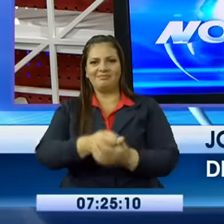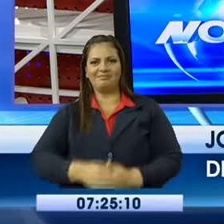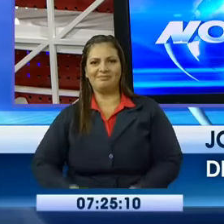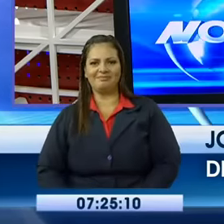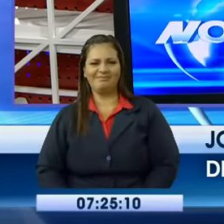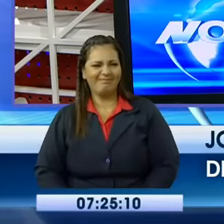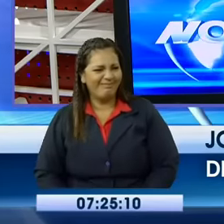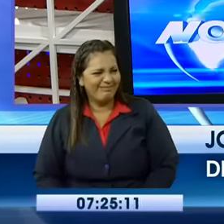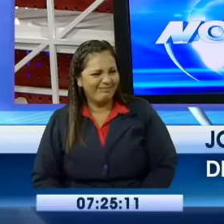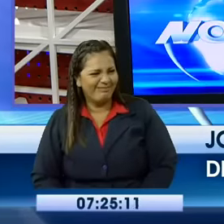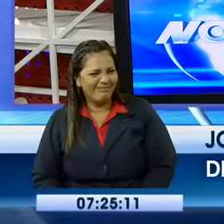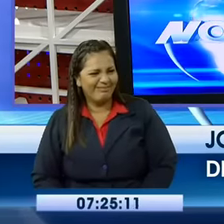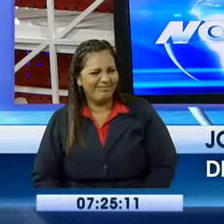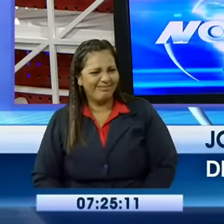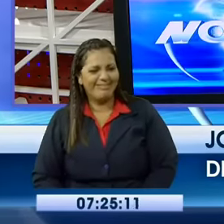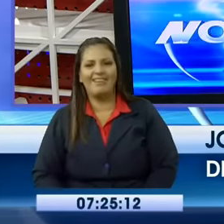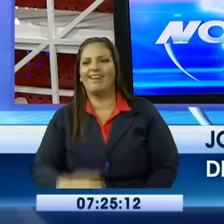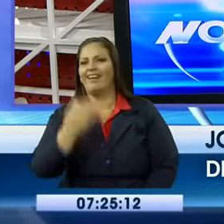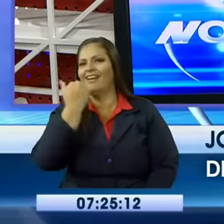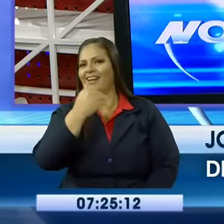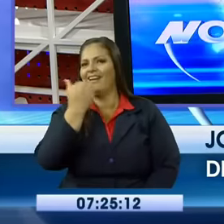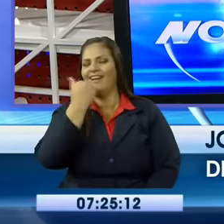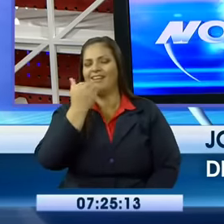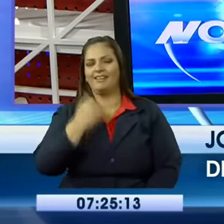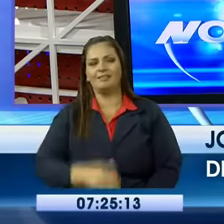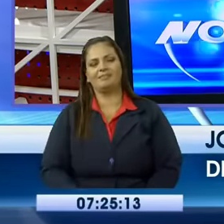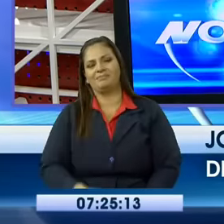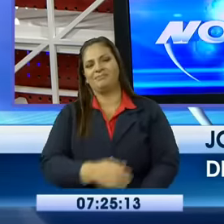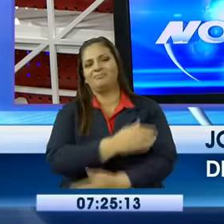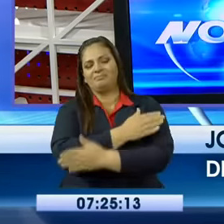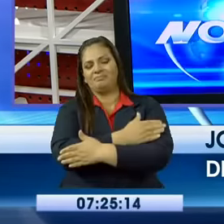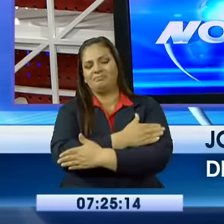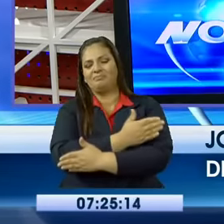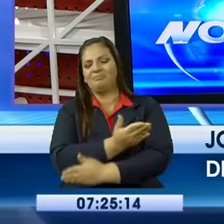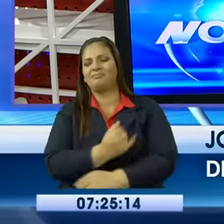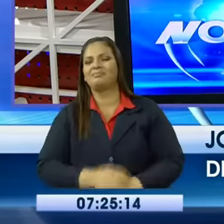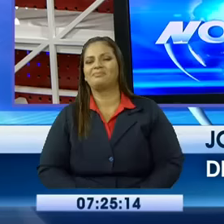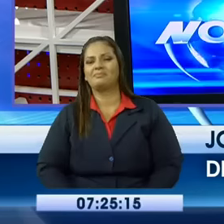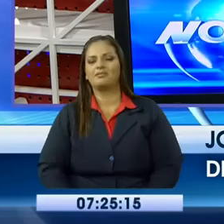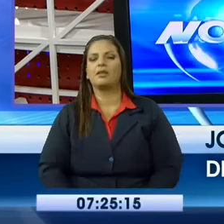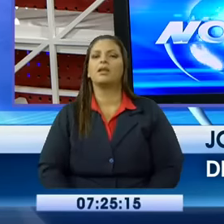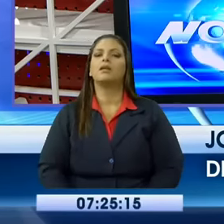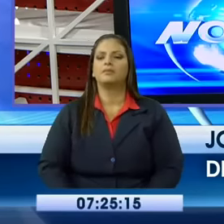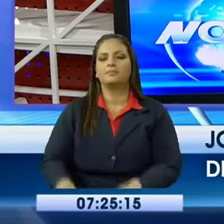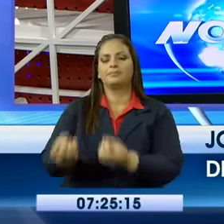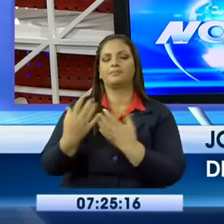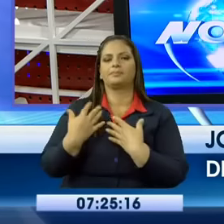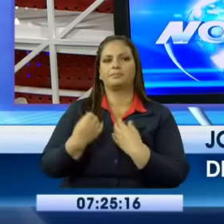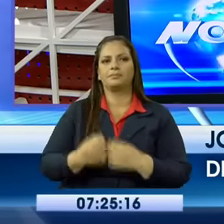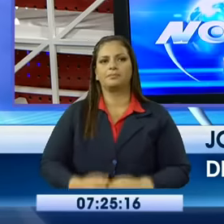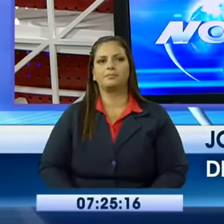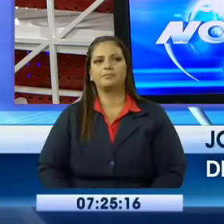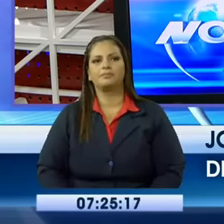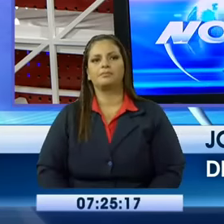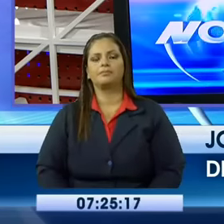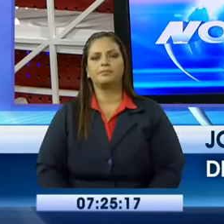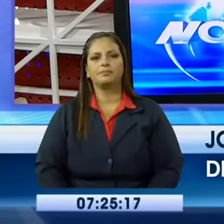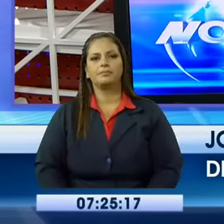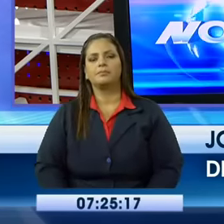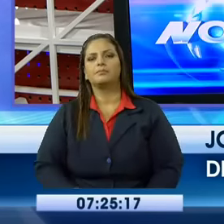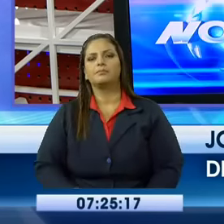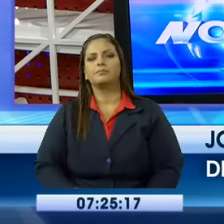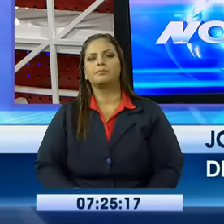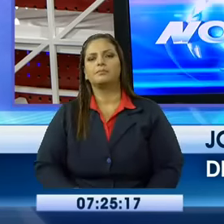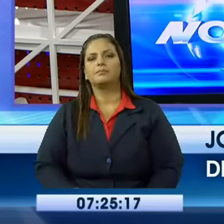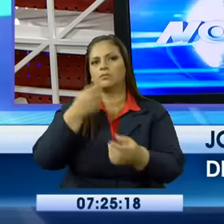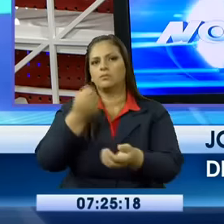Muy bien, los felicito. Les bueno, cuéntanos qué hay por ahí, hermano, ya. Bueno, para empezar el año sin especulación de precios